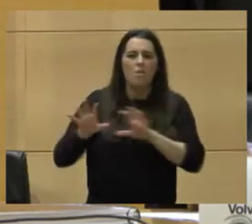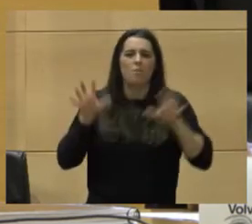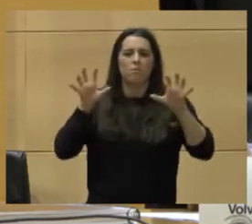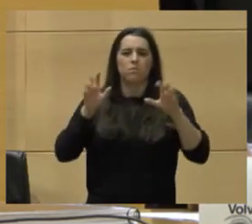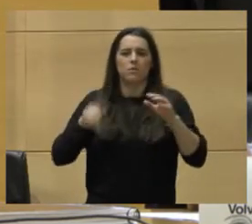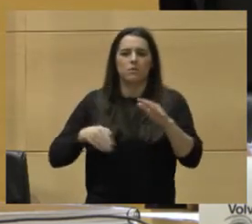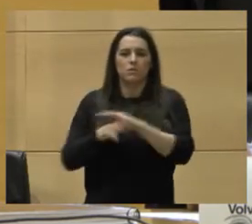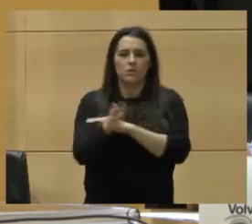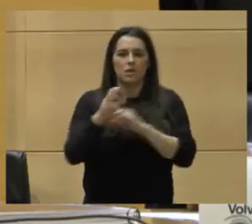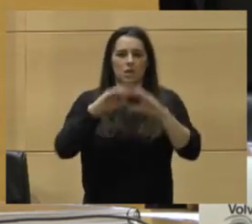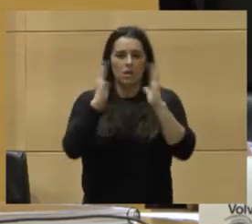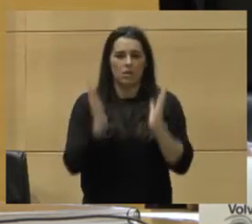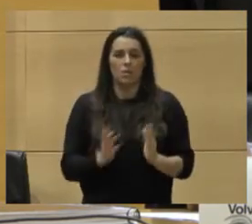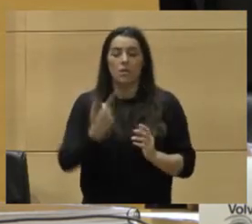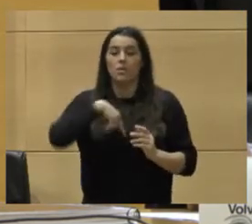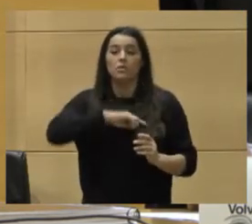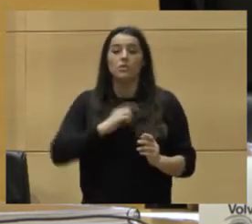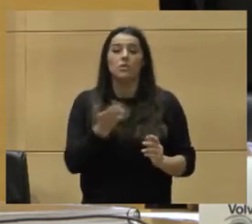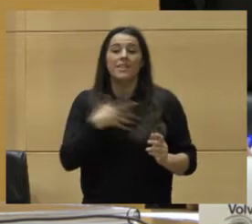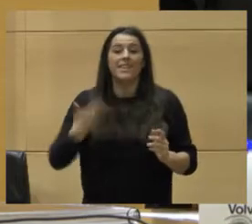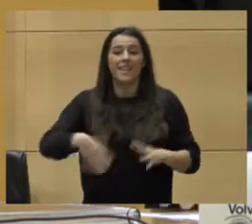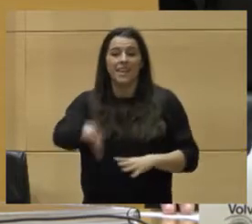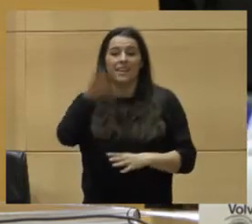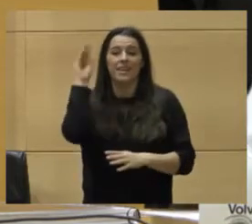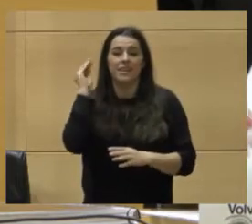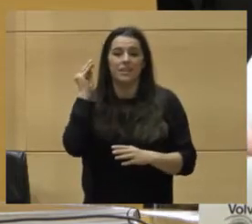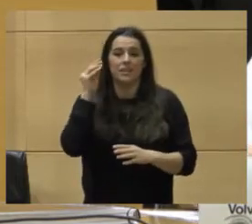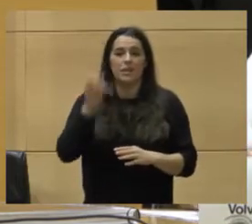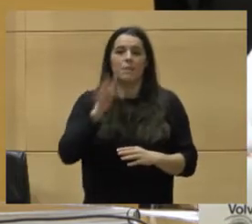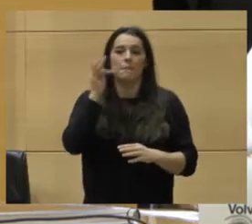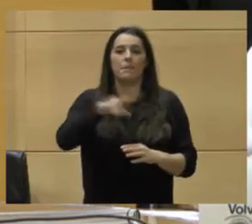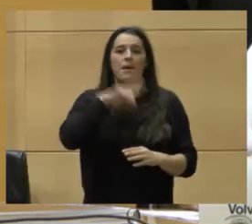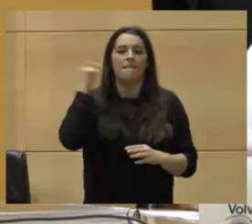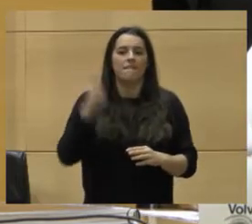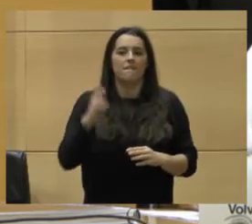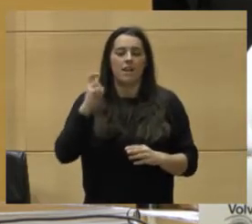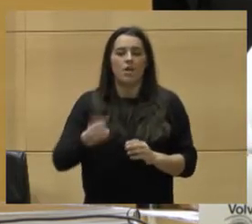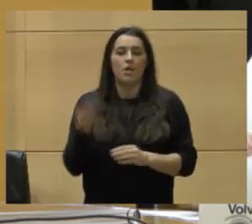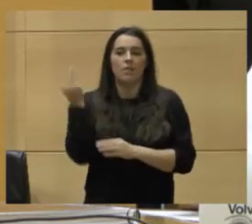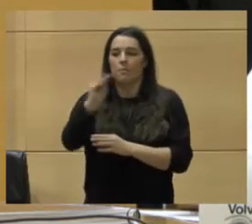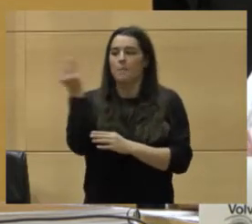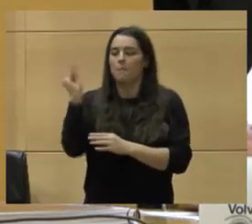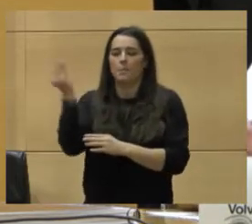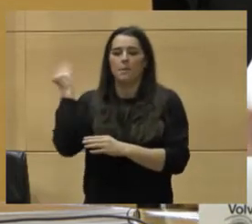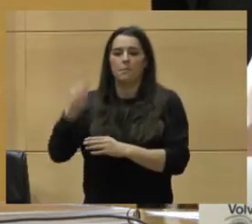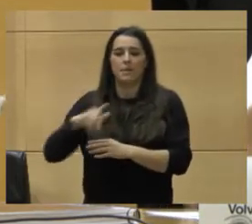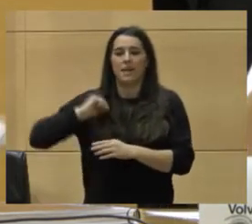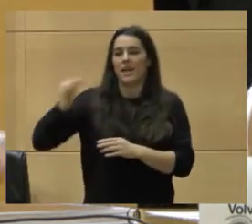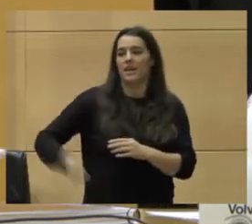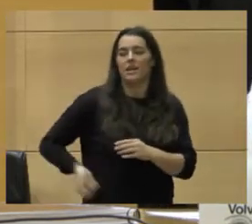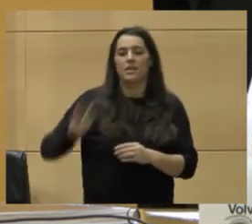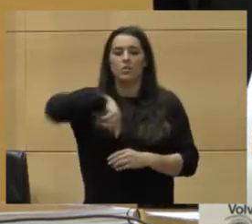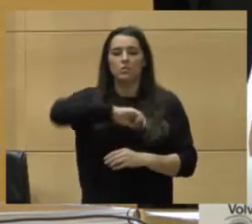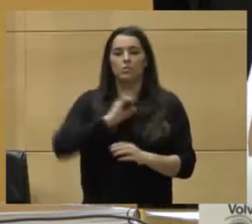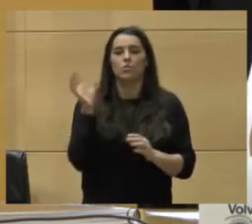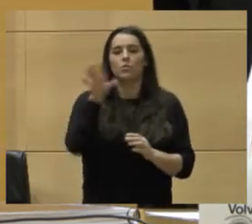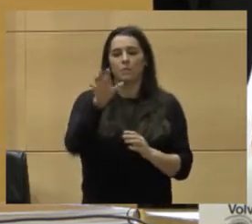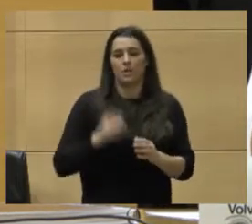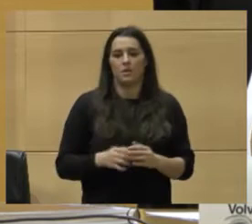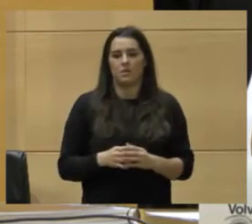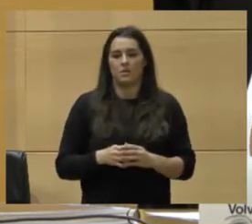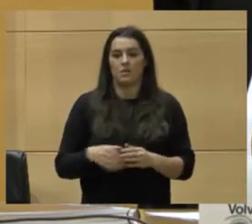vale también acá sí no queremos entender y poner en valor el conjunto de la riqueza que tiene nuestro país basada en el reconocimiento